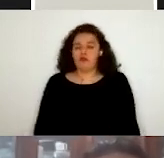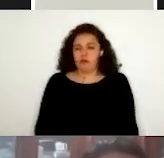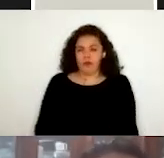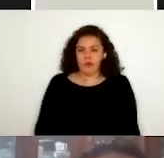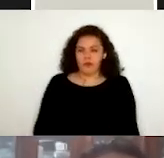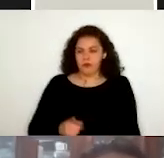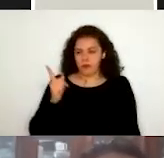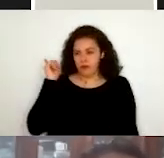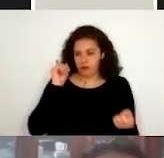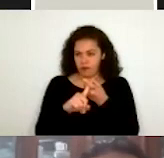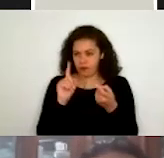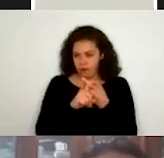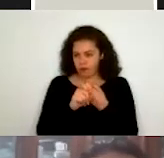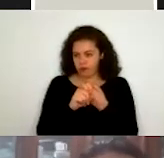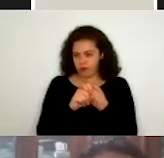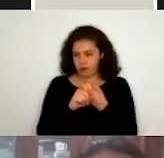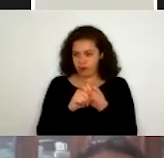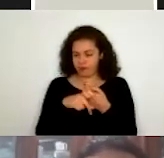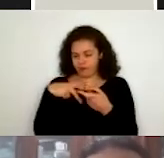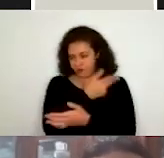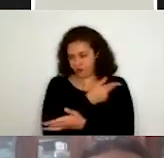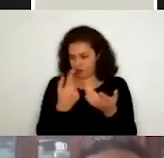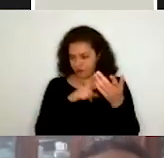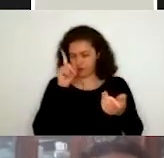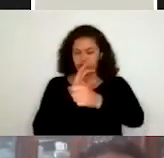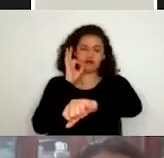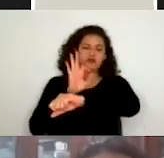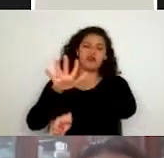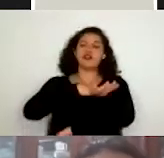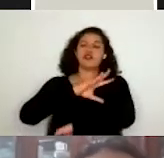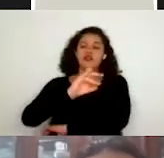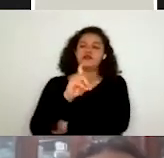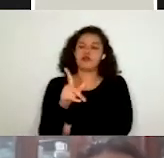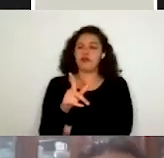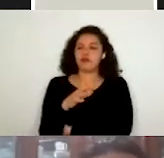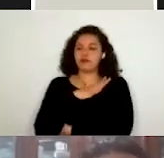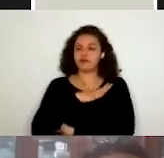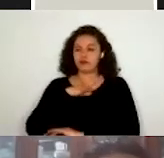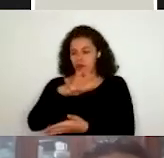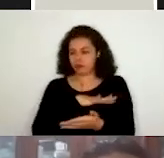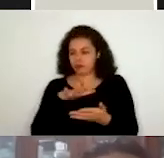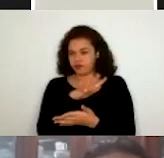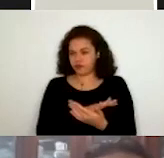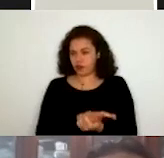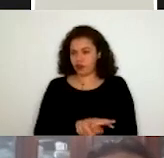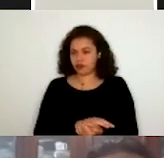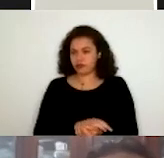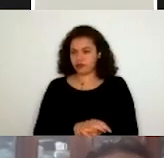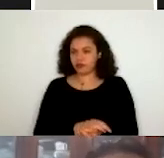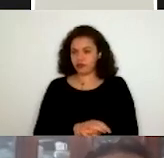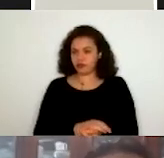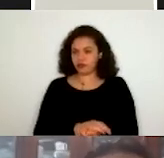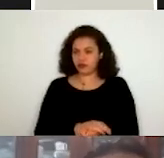primeramente, de qué tipo de programa interno de protección civil estamos hablando, en este caso establecimientos, y después